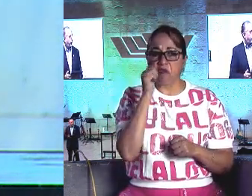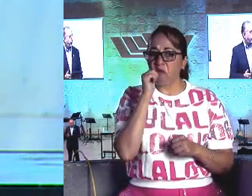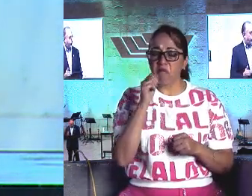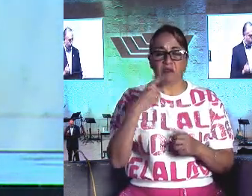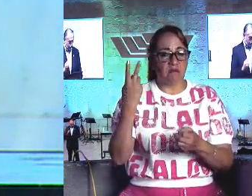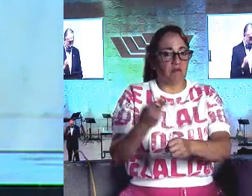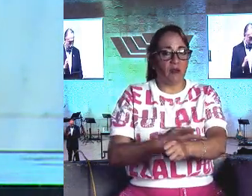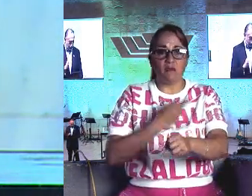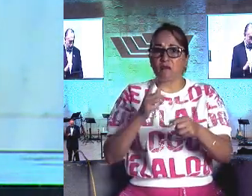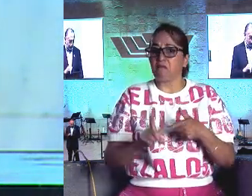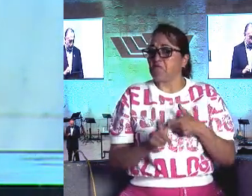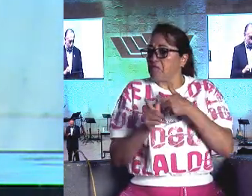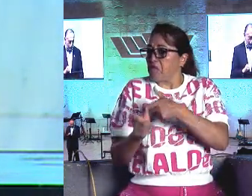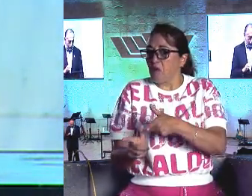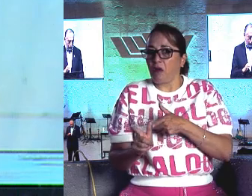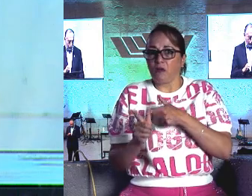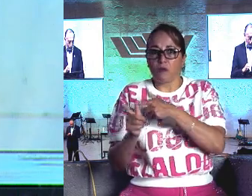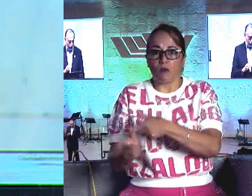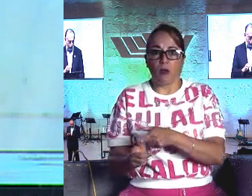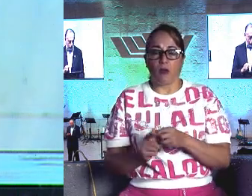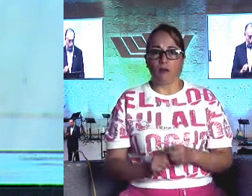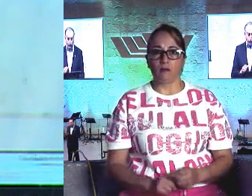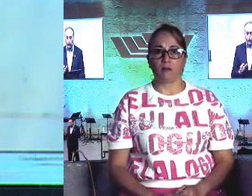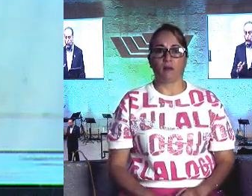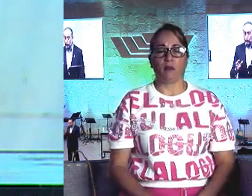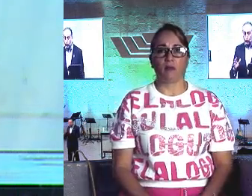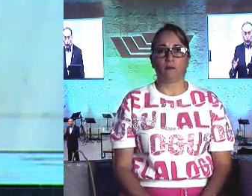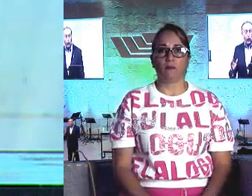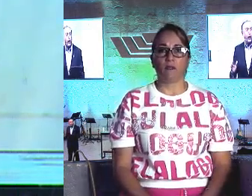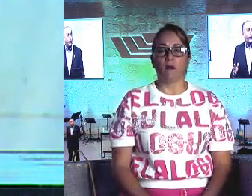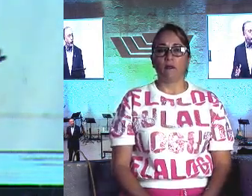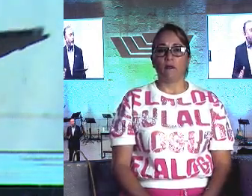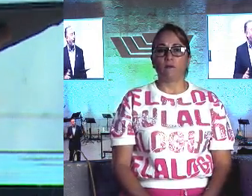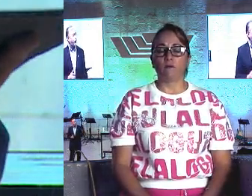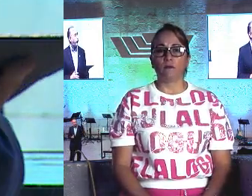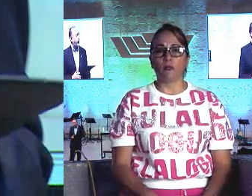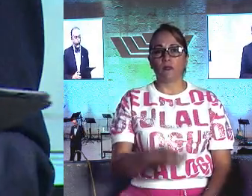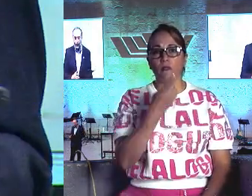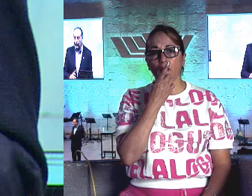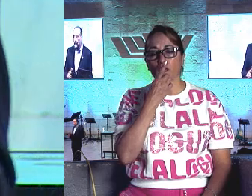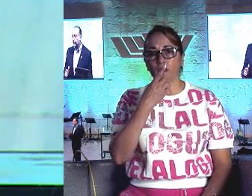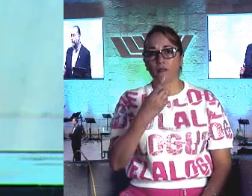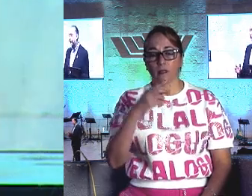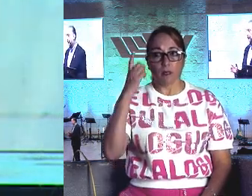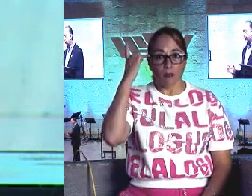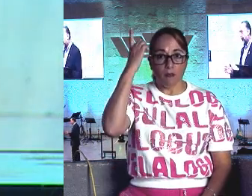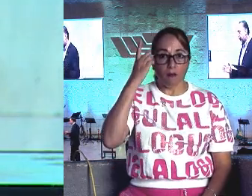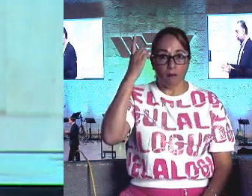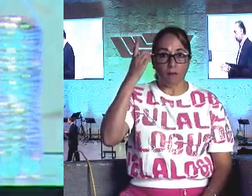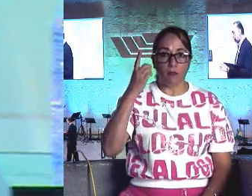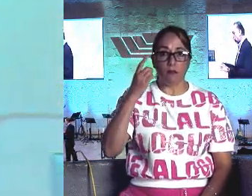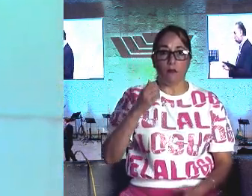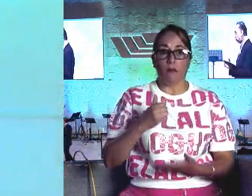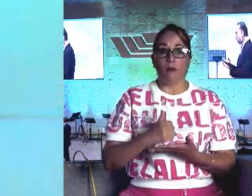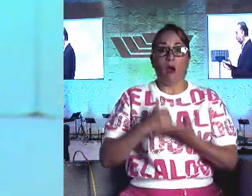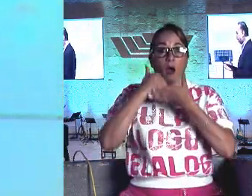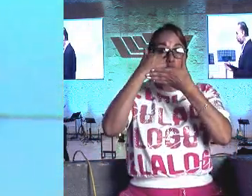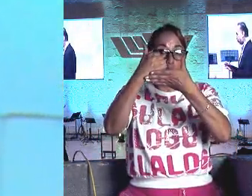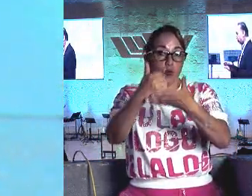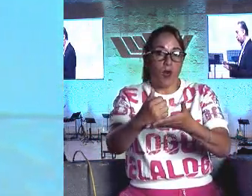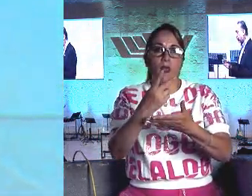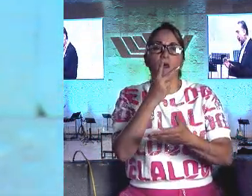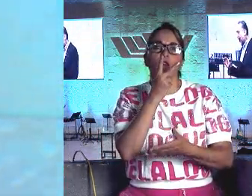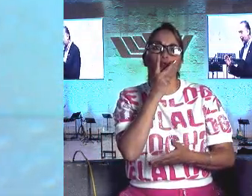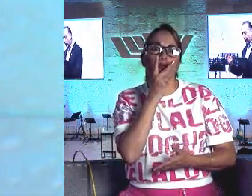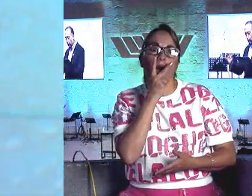David experimentó esa deshonra, buscó ayudar a su familia, a sus padres, los